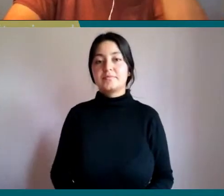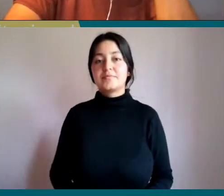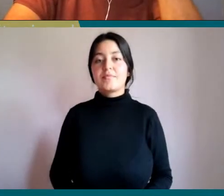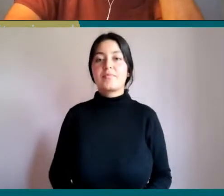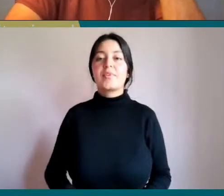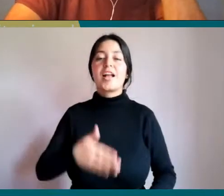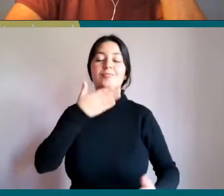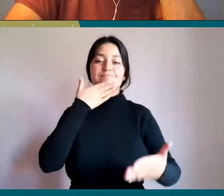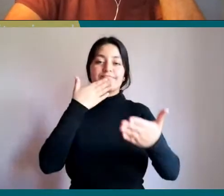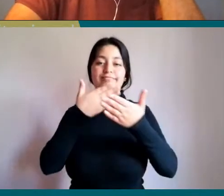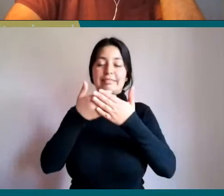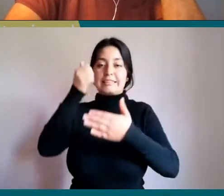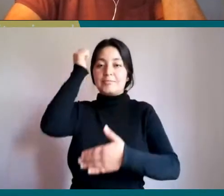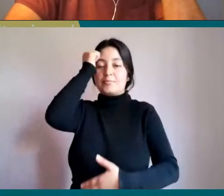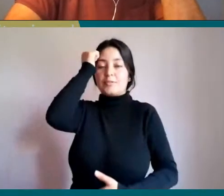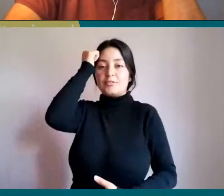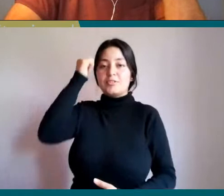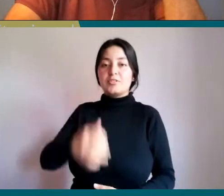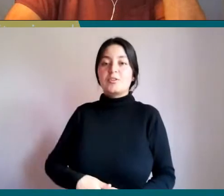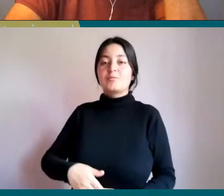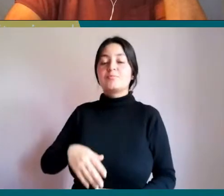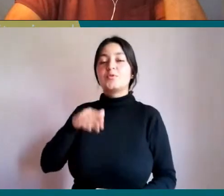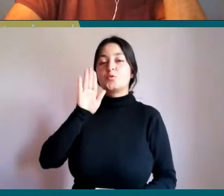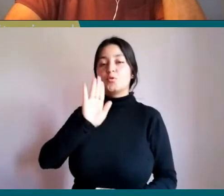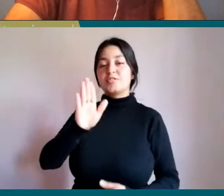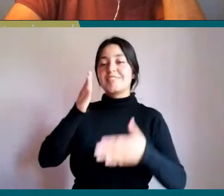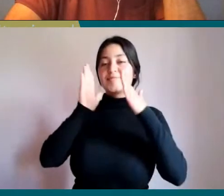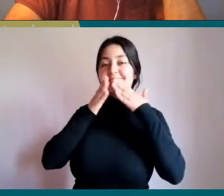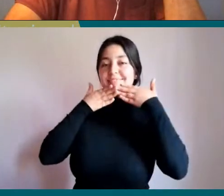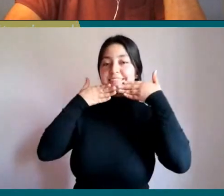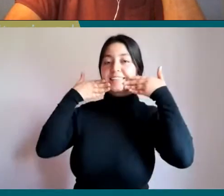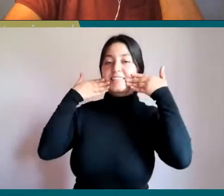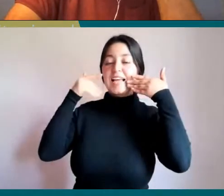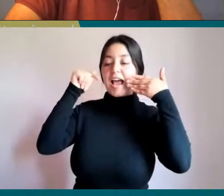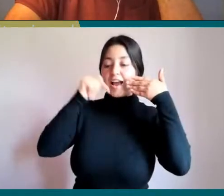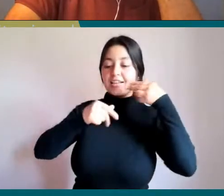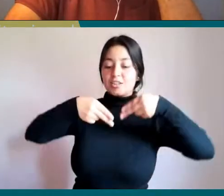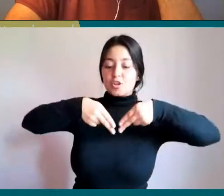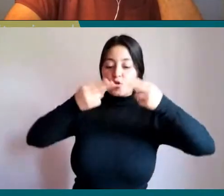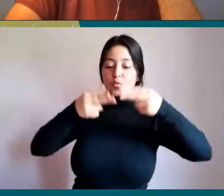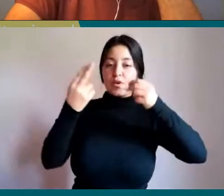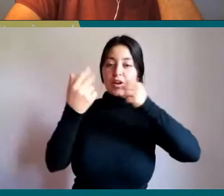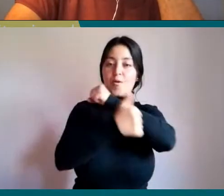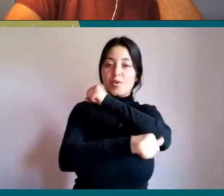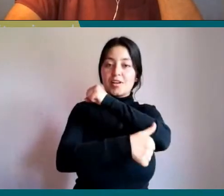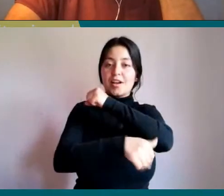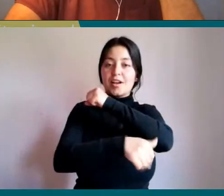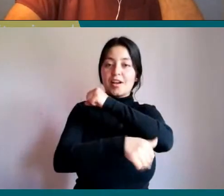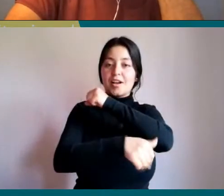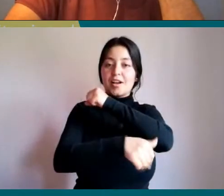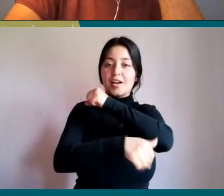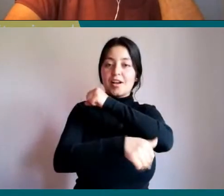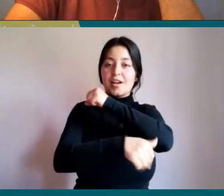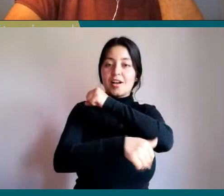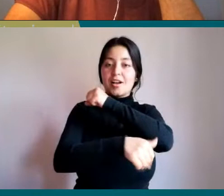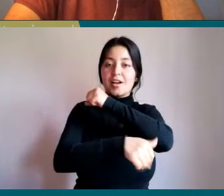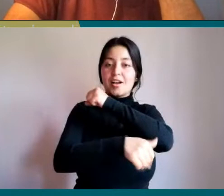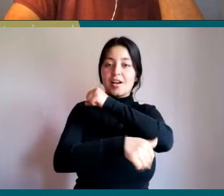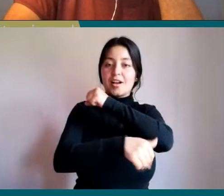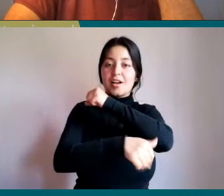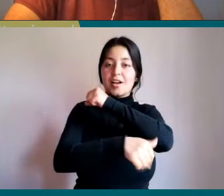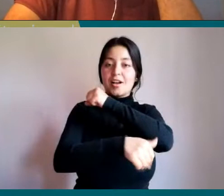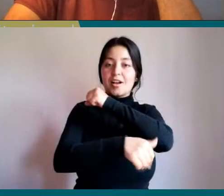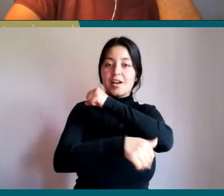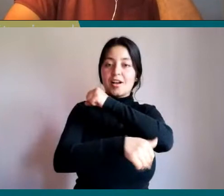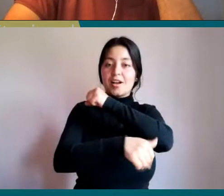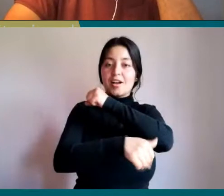Chema Lázaro, su merced muy gentil. Acá en Tunja, Boyacá, Colombia, lo esperamos para brindar, abrigarlo primero